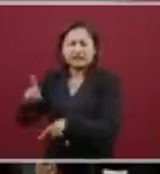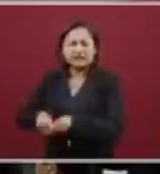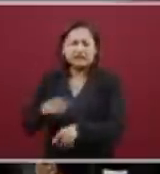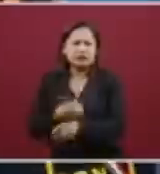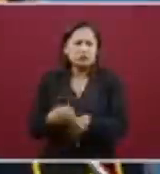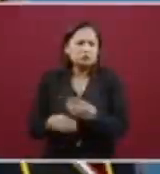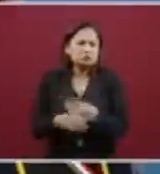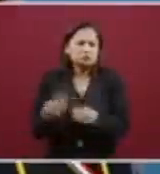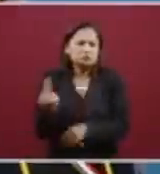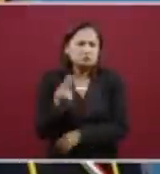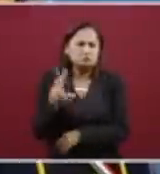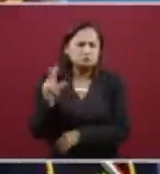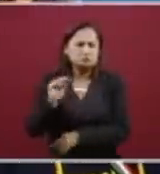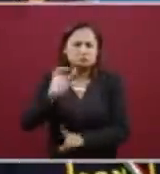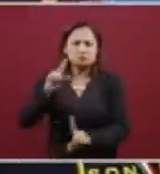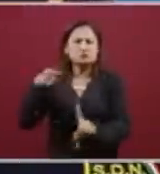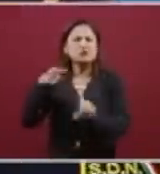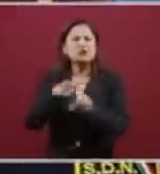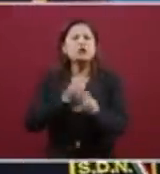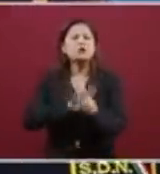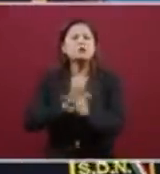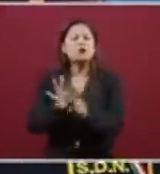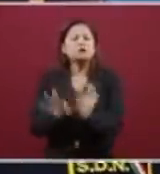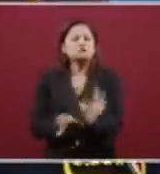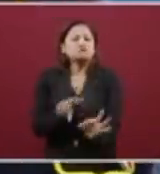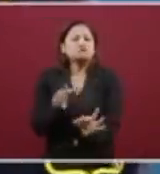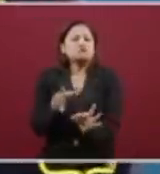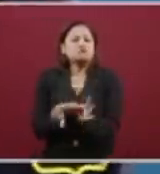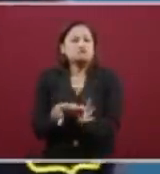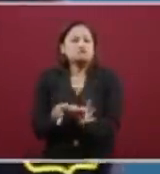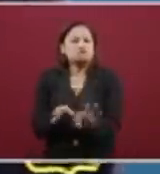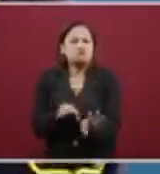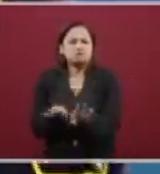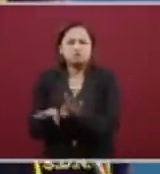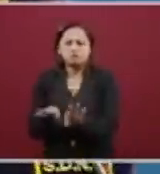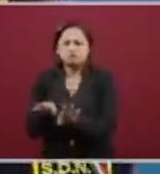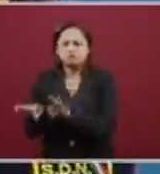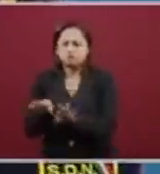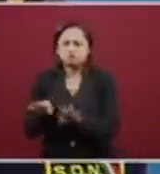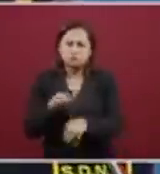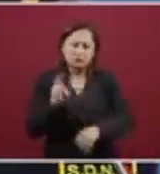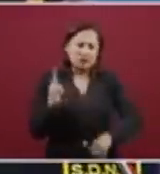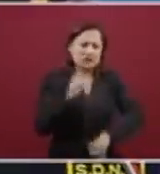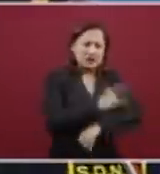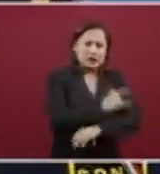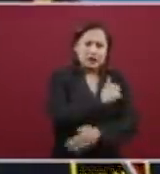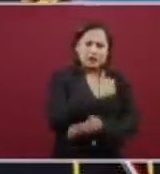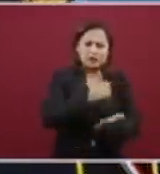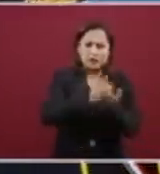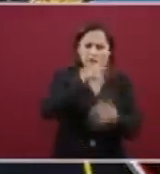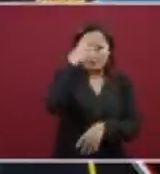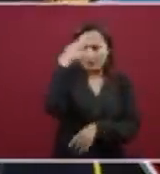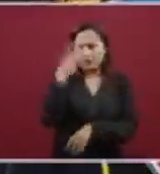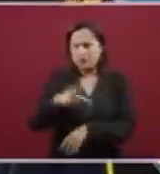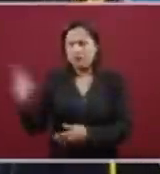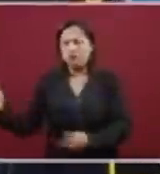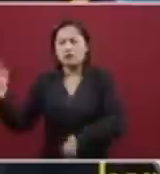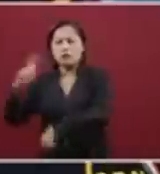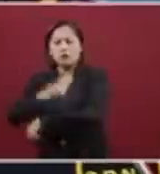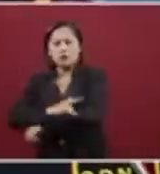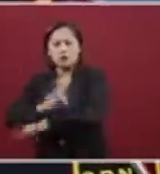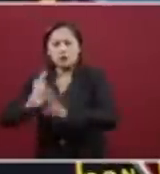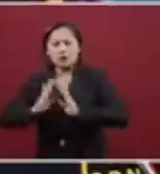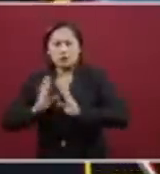conceptos lógicos y racionales donde convivan el aeropuerto internacional y la base aérea militar será